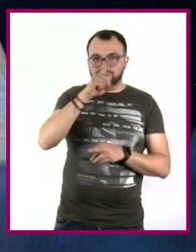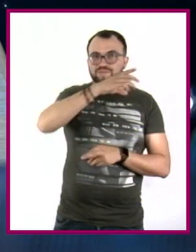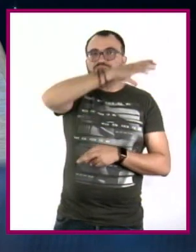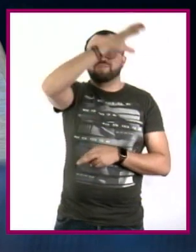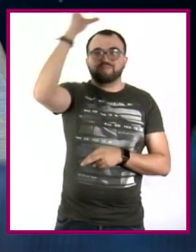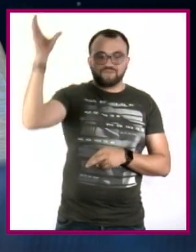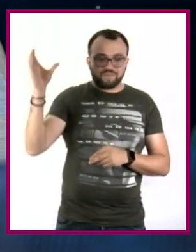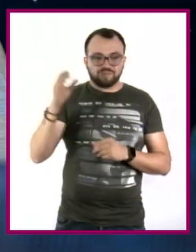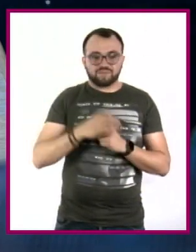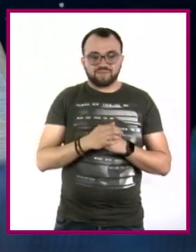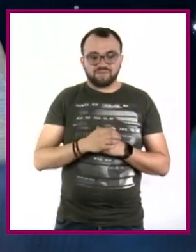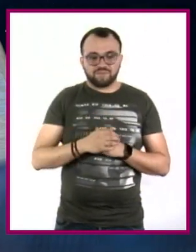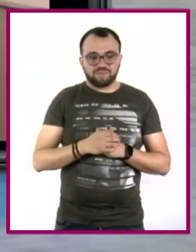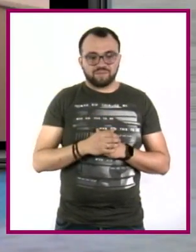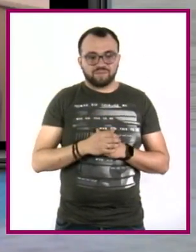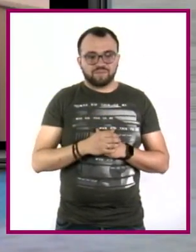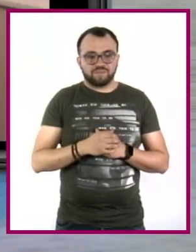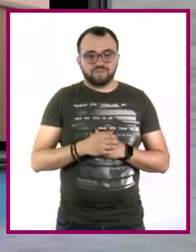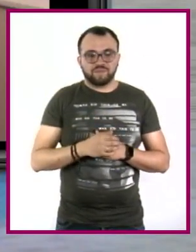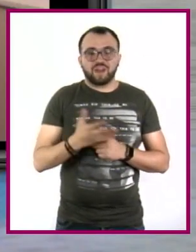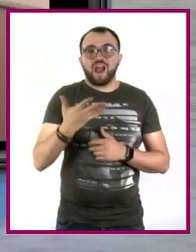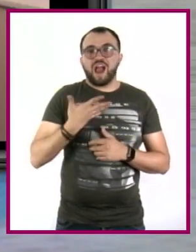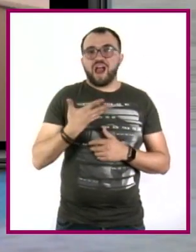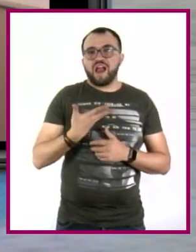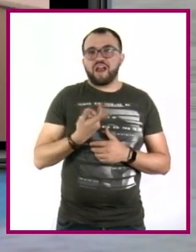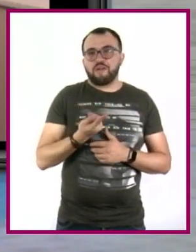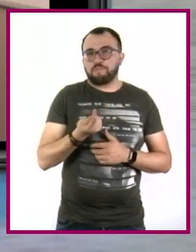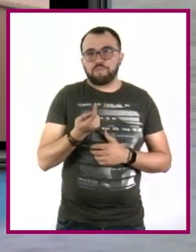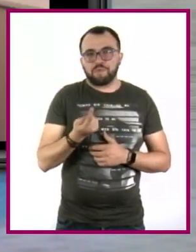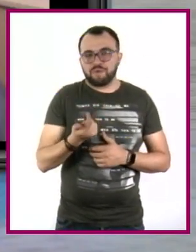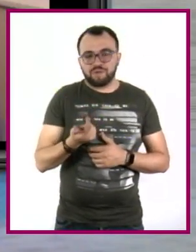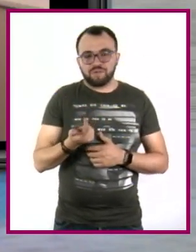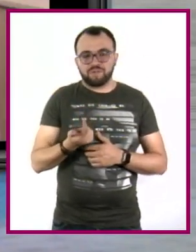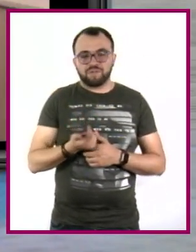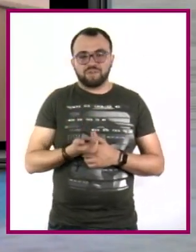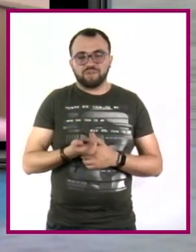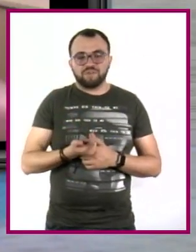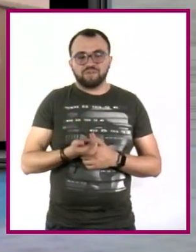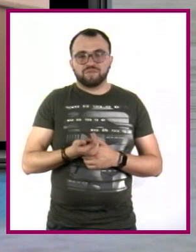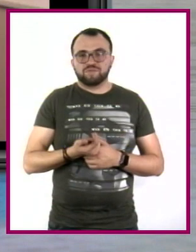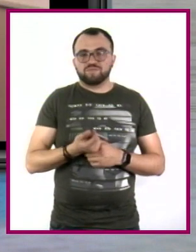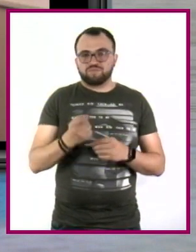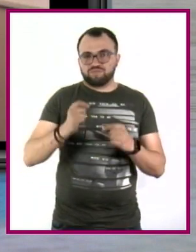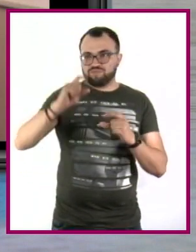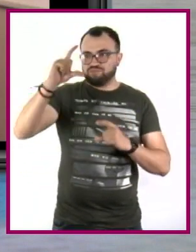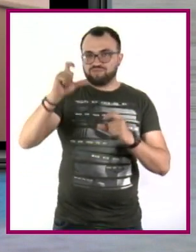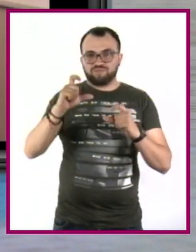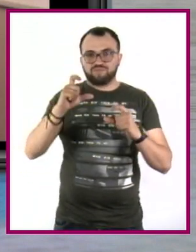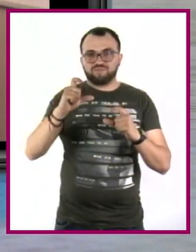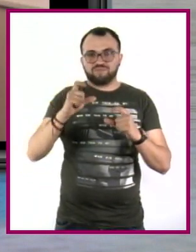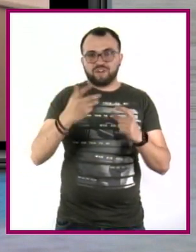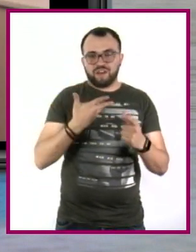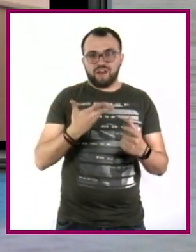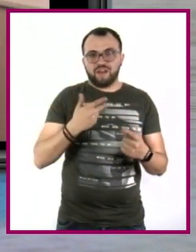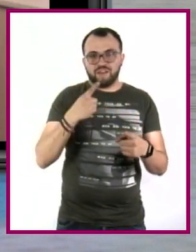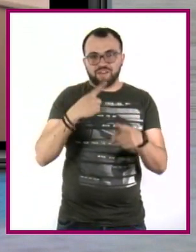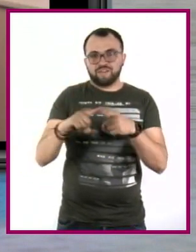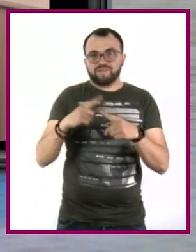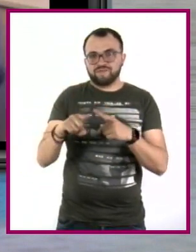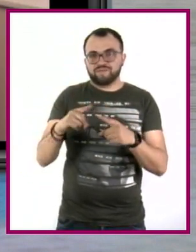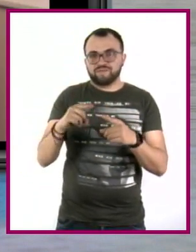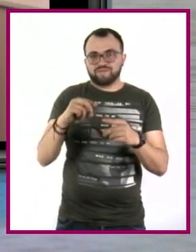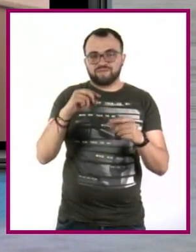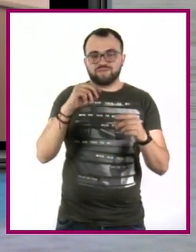que son de los cuales hay poquitos, digamos, con bastante estadística. O sea, los rayos cósmicos tienen